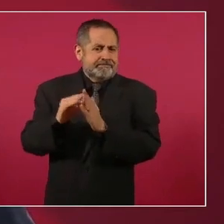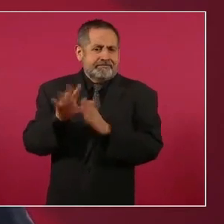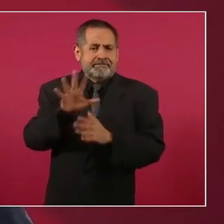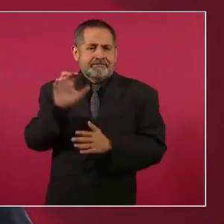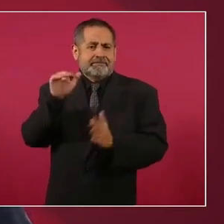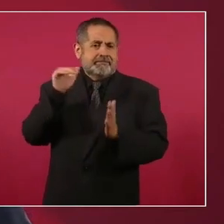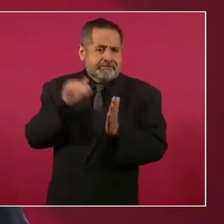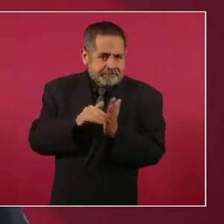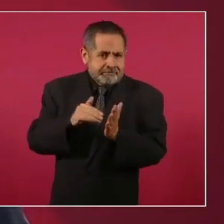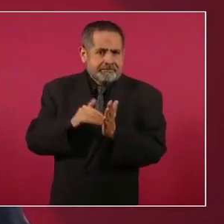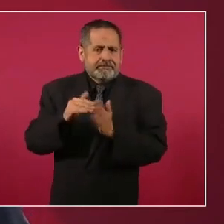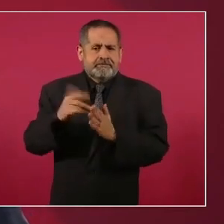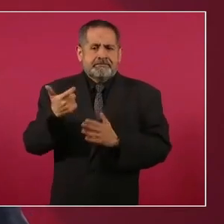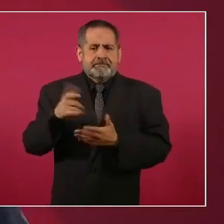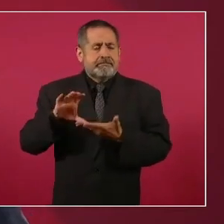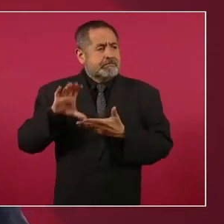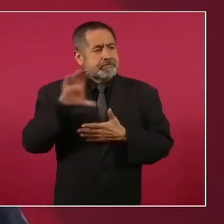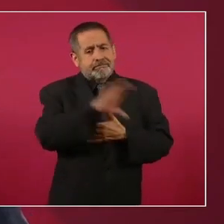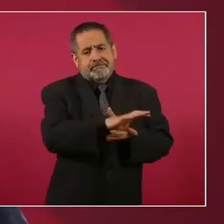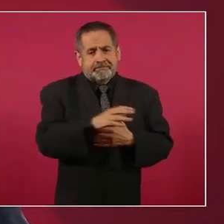2,500,000,000,000 de pesos.